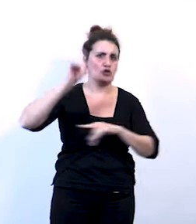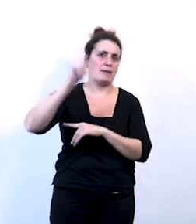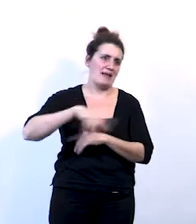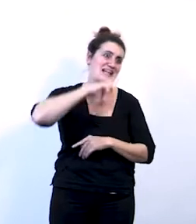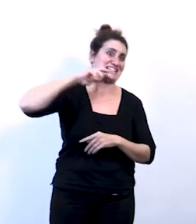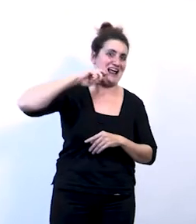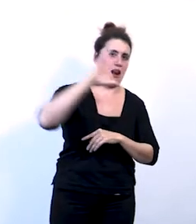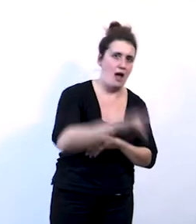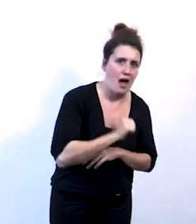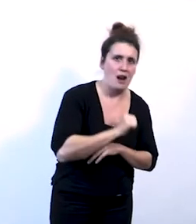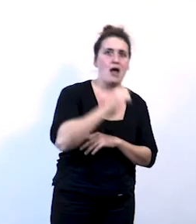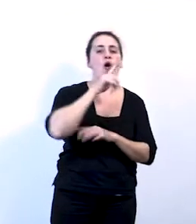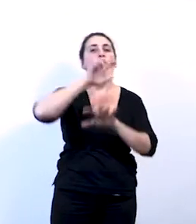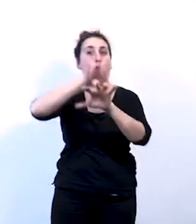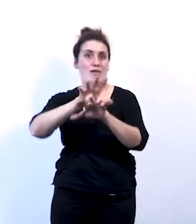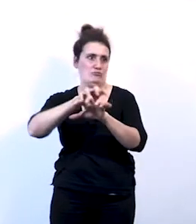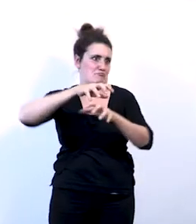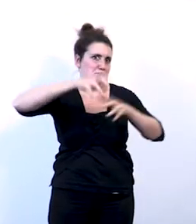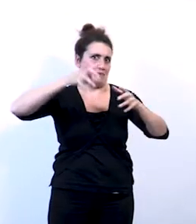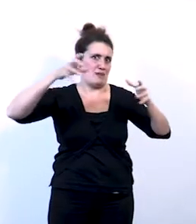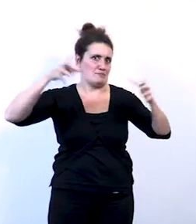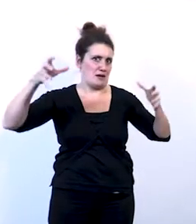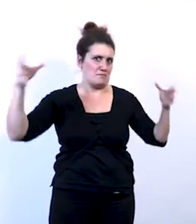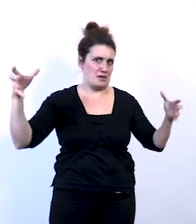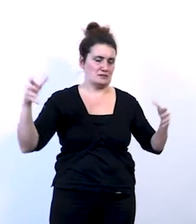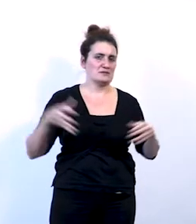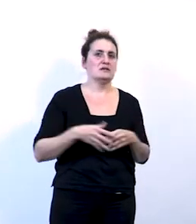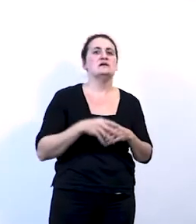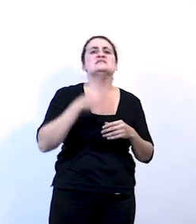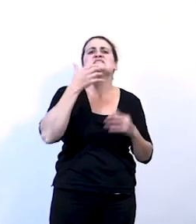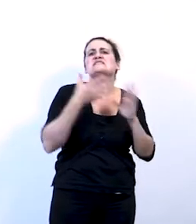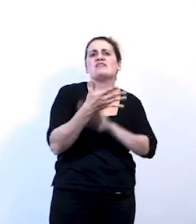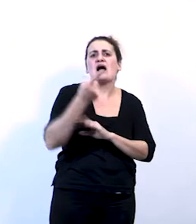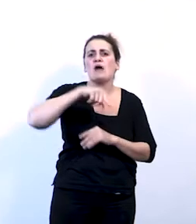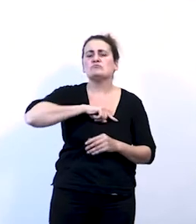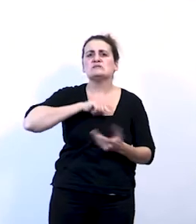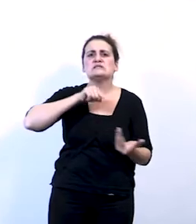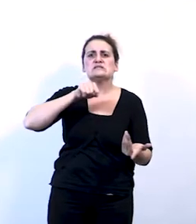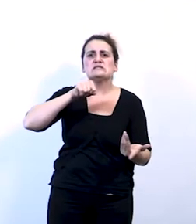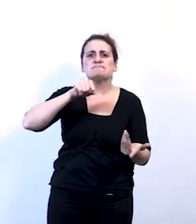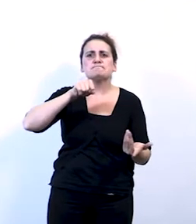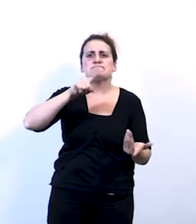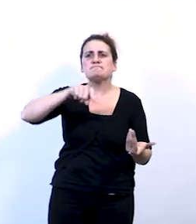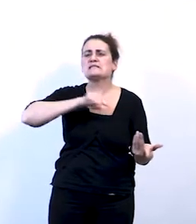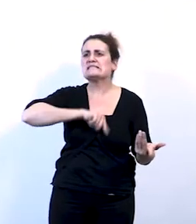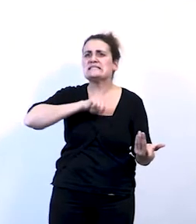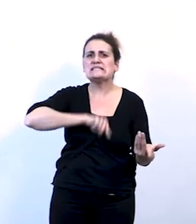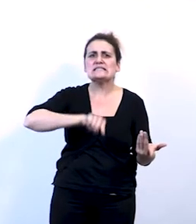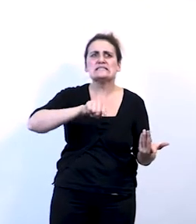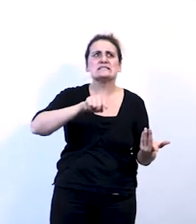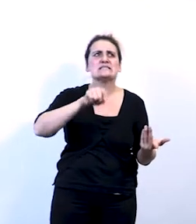Israel ocupado es mayor. Por lo tanto, ¿os sentís como esa moneda de